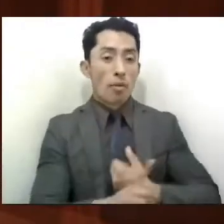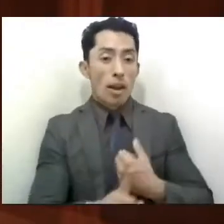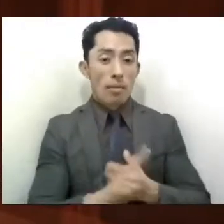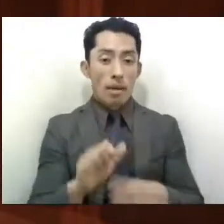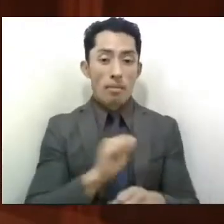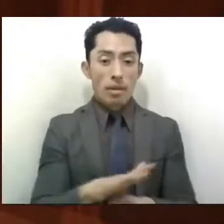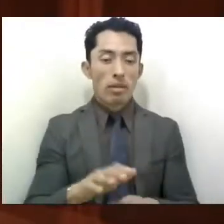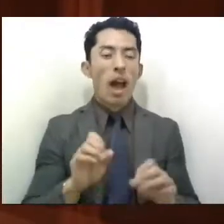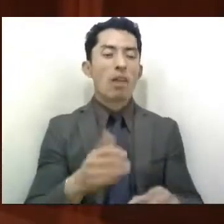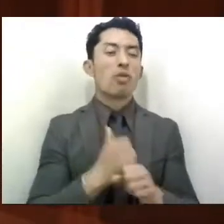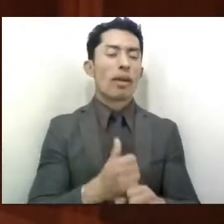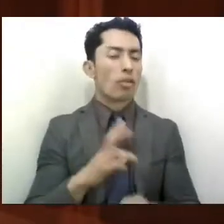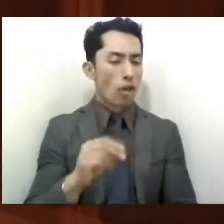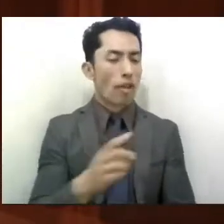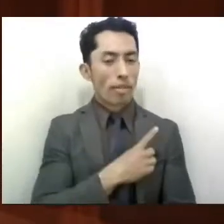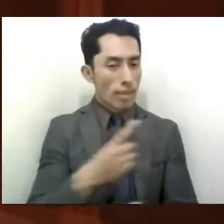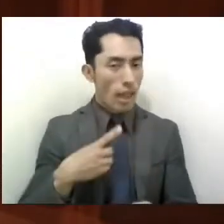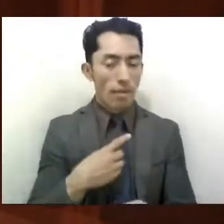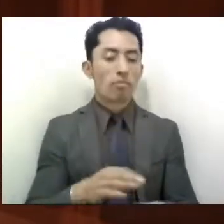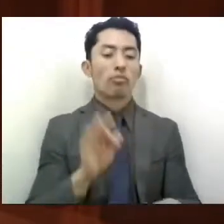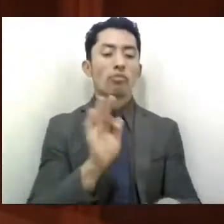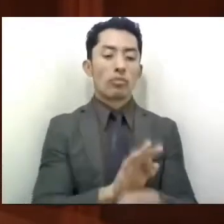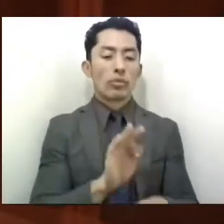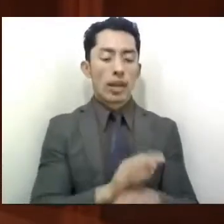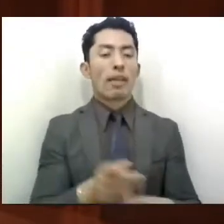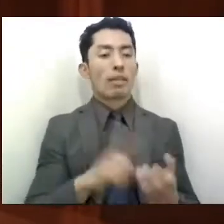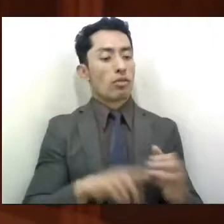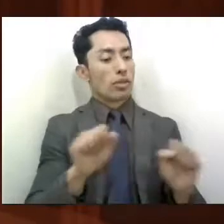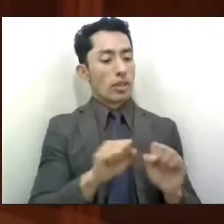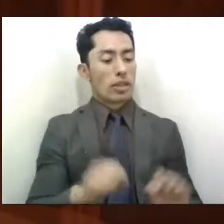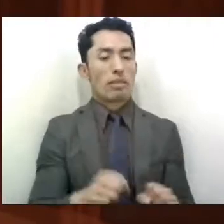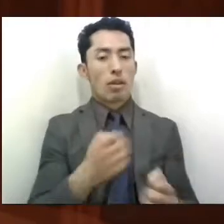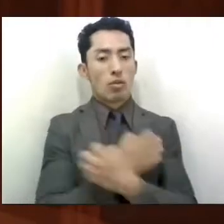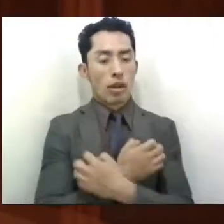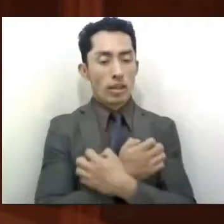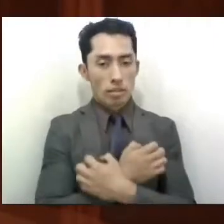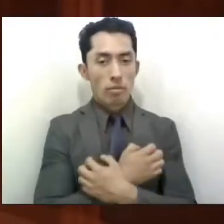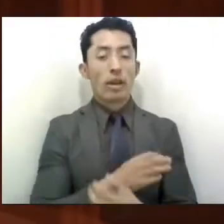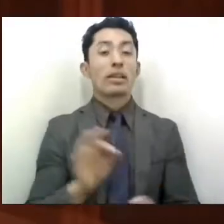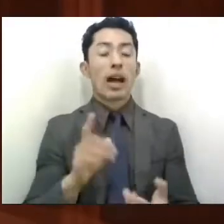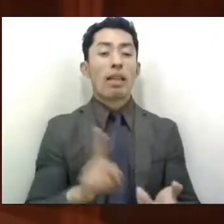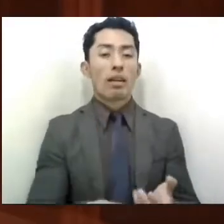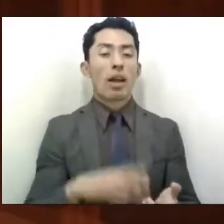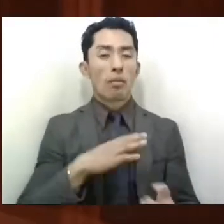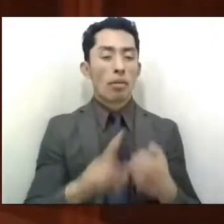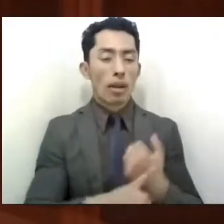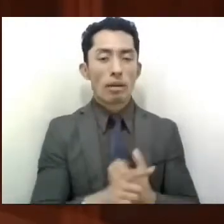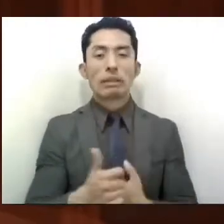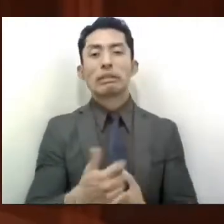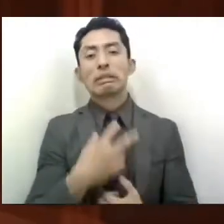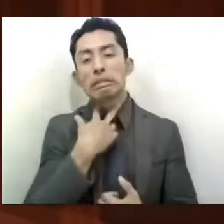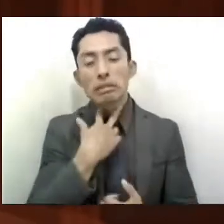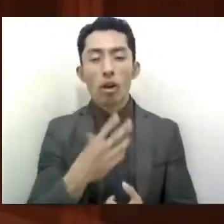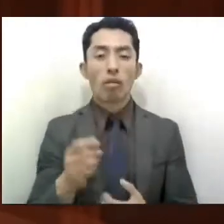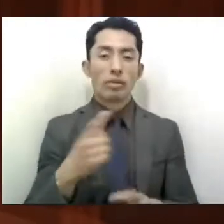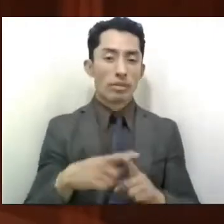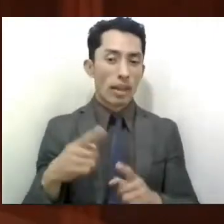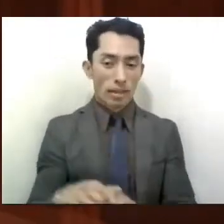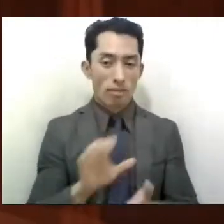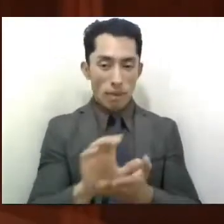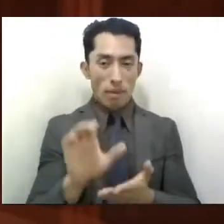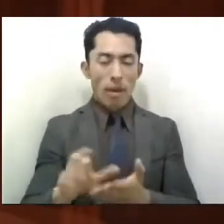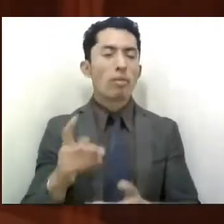que proteger nuestros sistemas educativos de las presiones financieras y las limitaciones presupuestarias actuales.